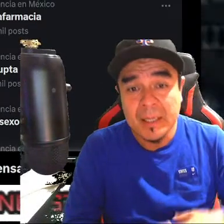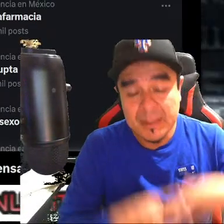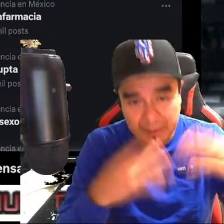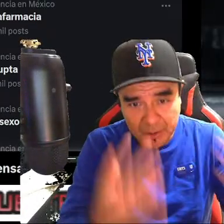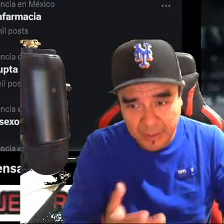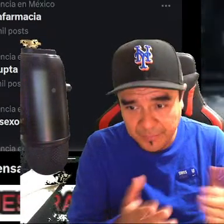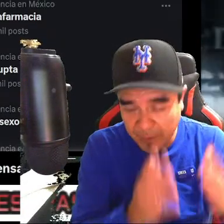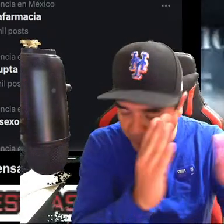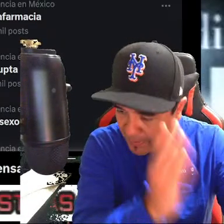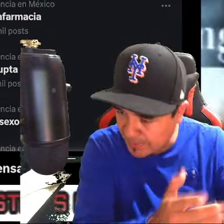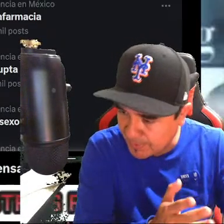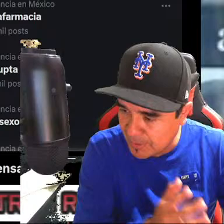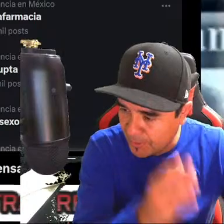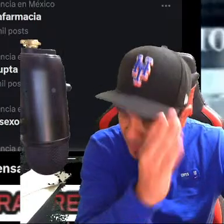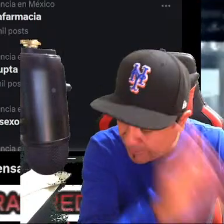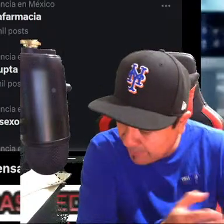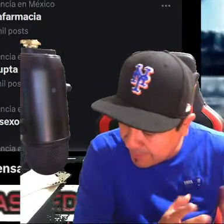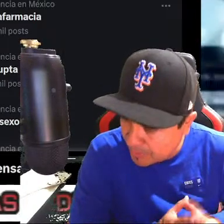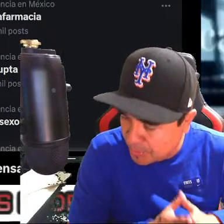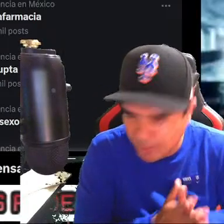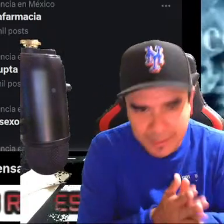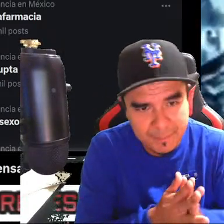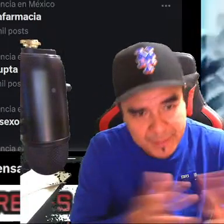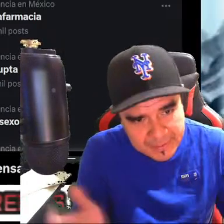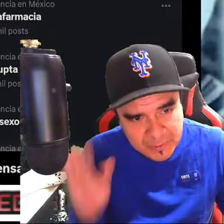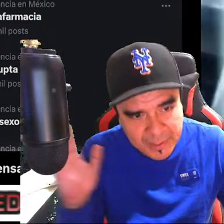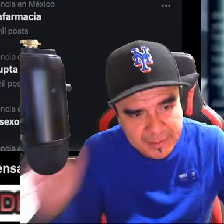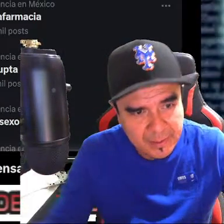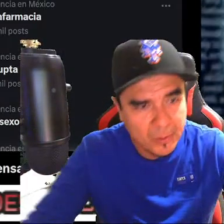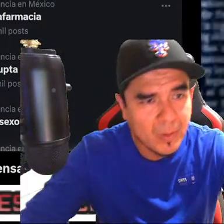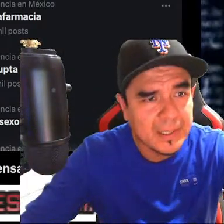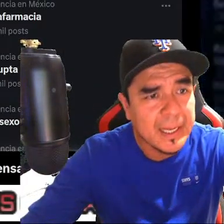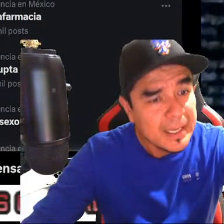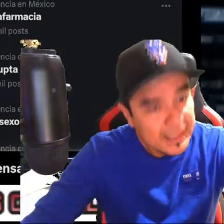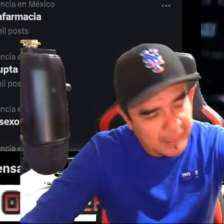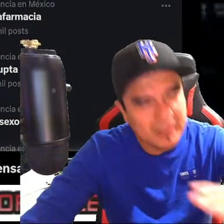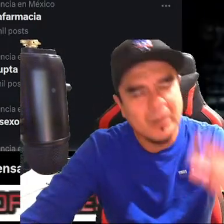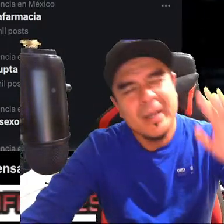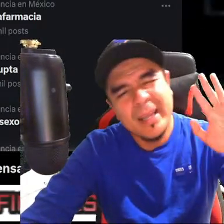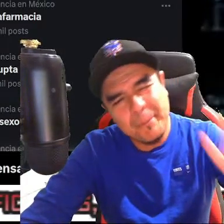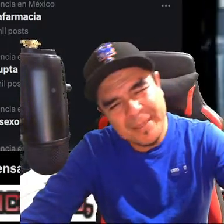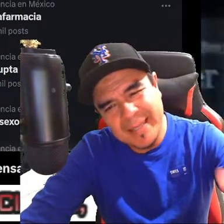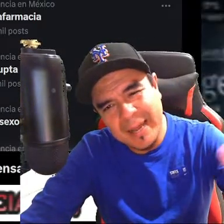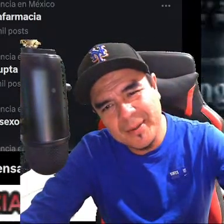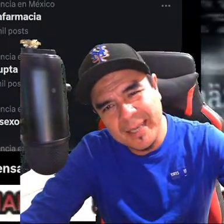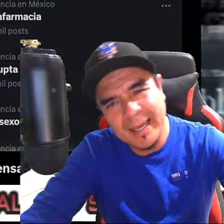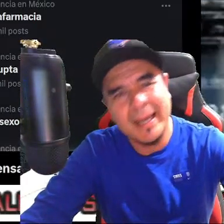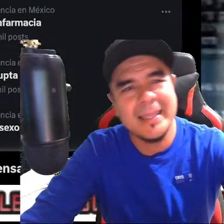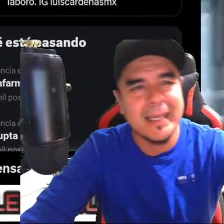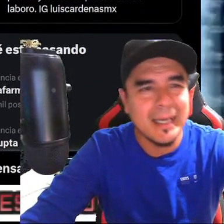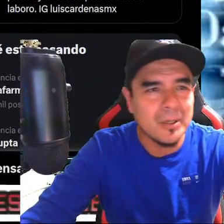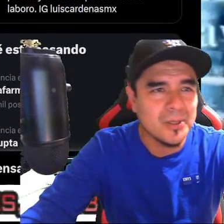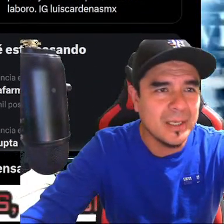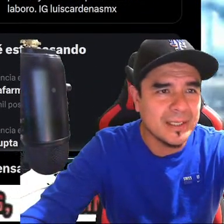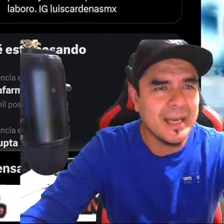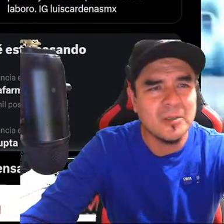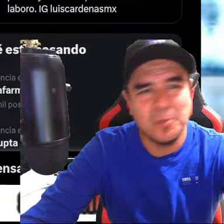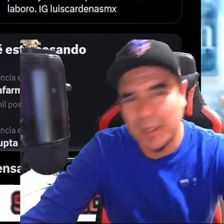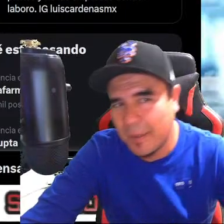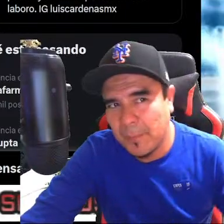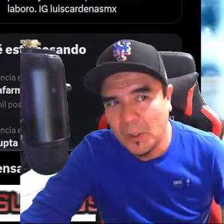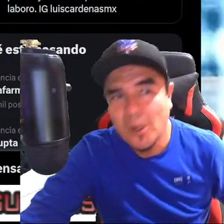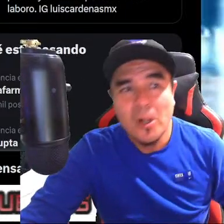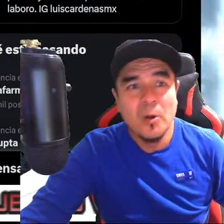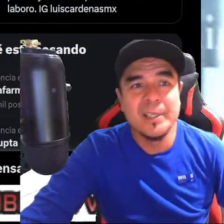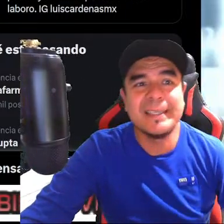campaña, sino que fue por esta situación, estaba dando su rueda de prensa, ustedes ya se dieron cuenta, y bueno, empezaron ya a atacar los derechangos,